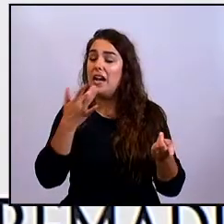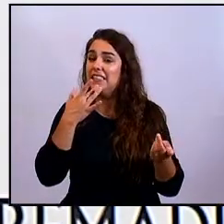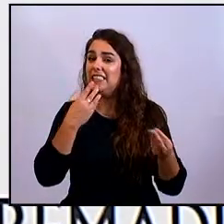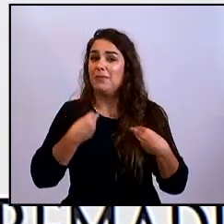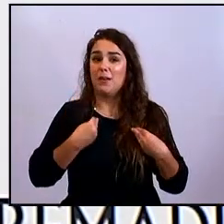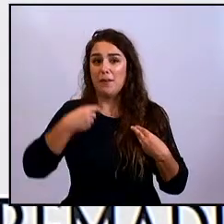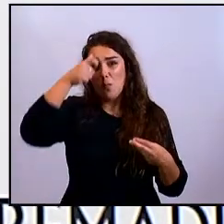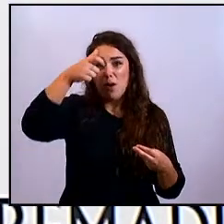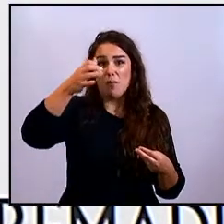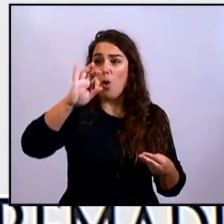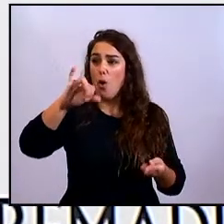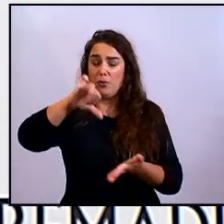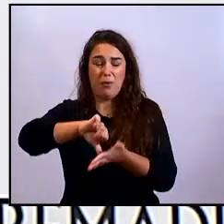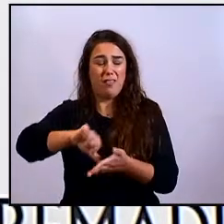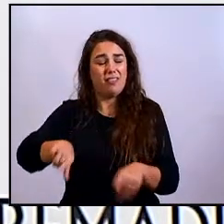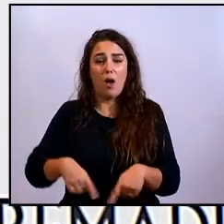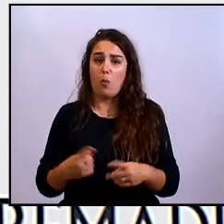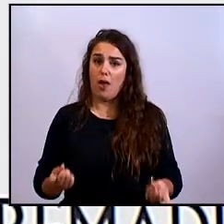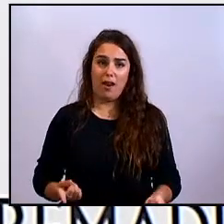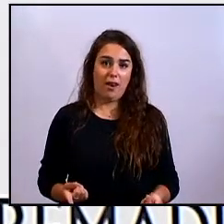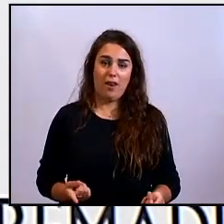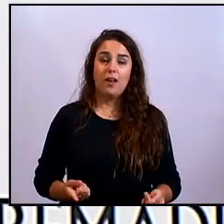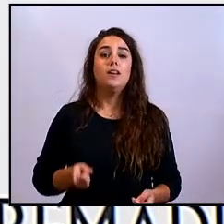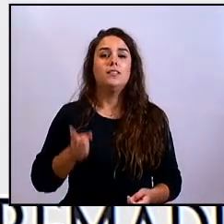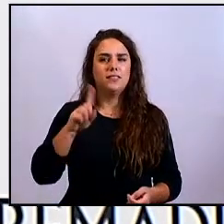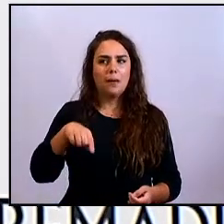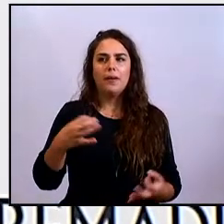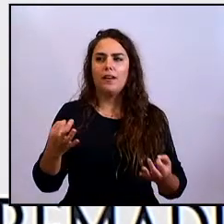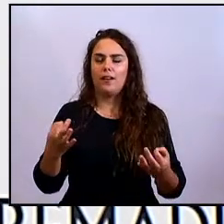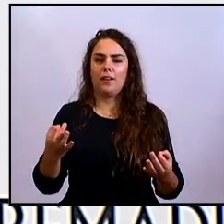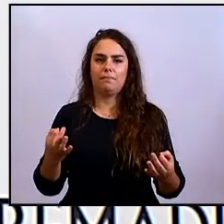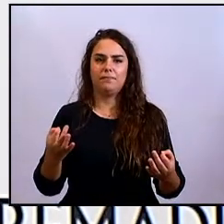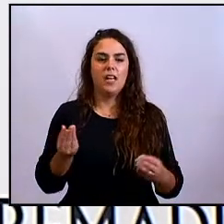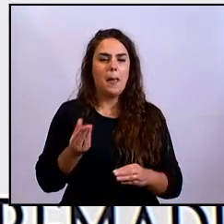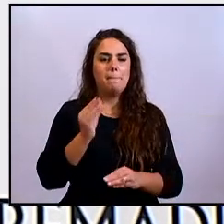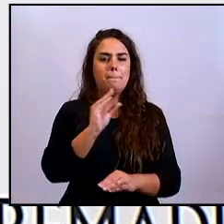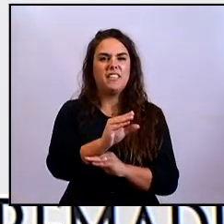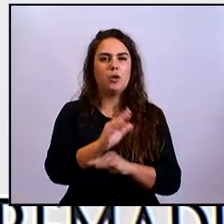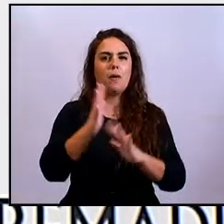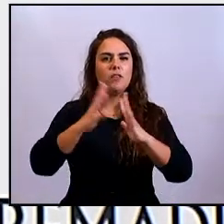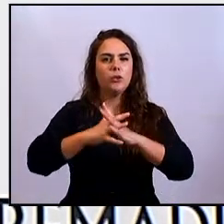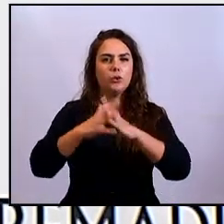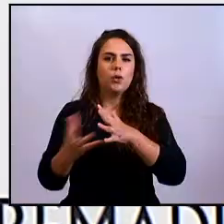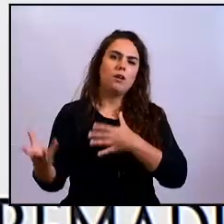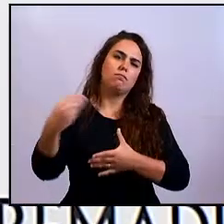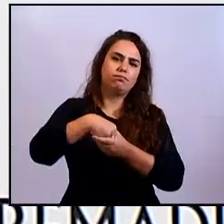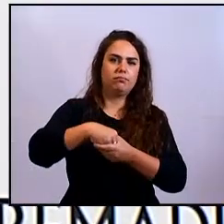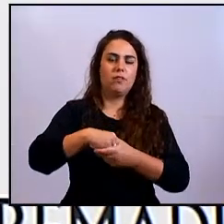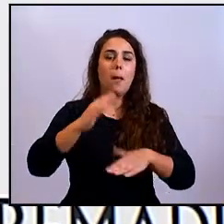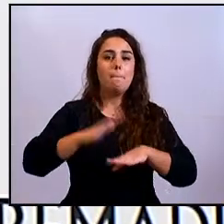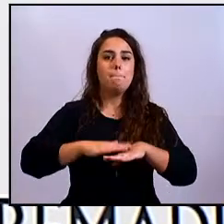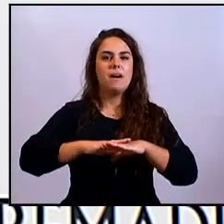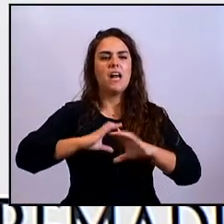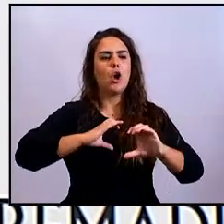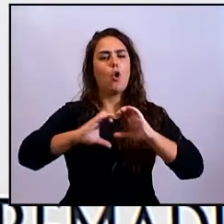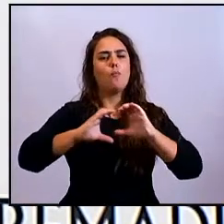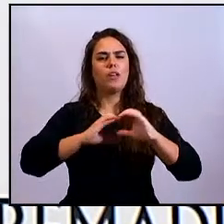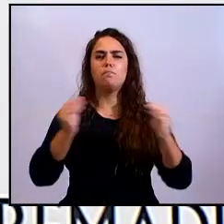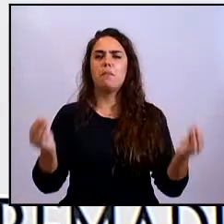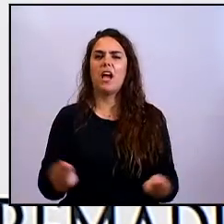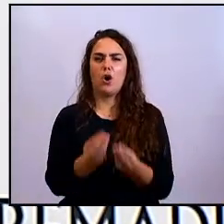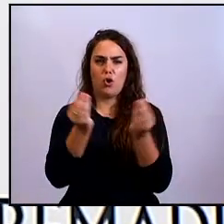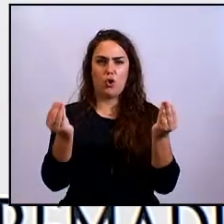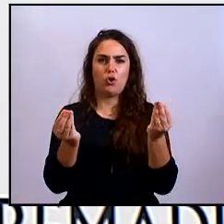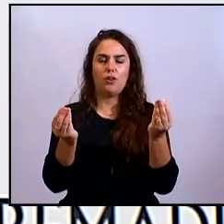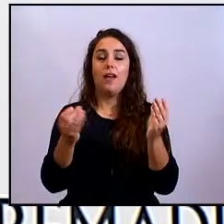un pueblo o en una ciudad. También hemos incluido más inversiones en infraestructuras que nos permitan comunicarnos mejor, tener